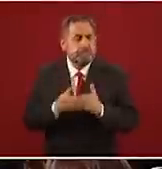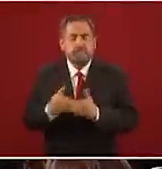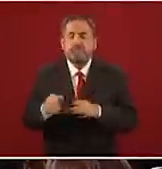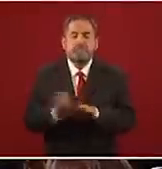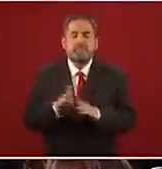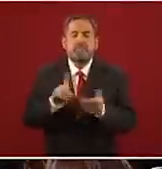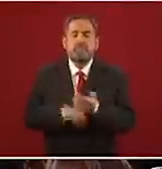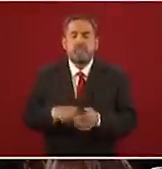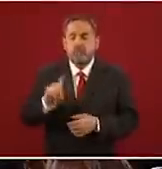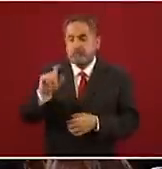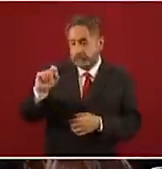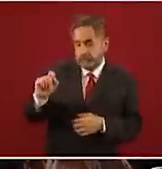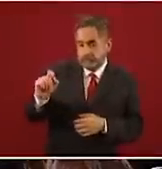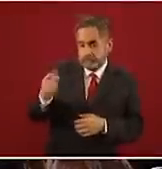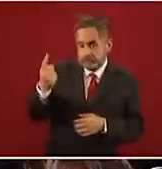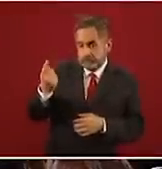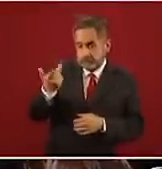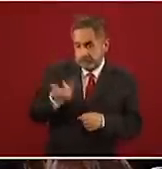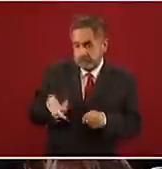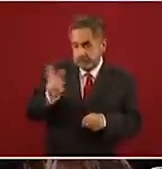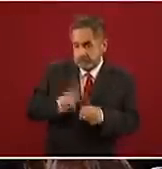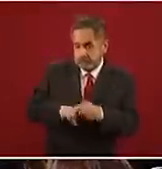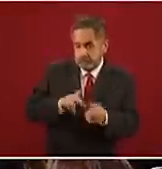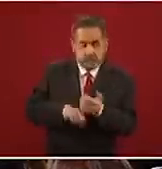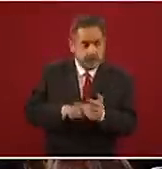Son 21 hospitales.